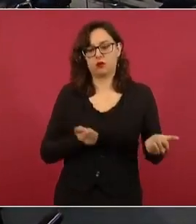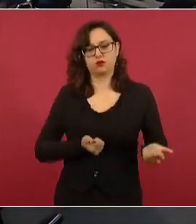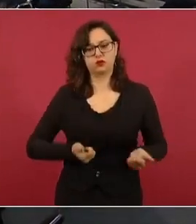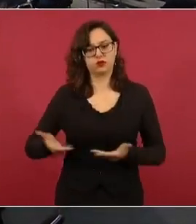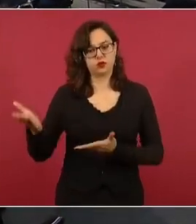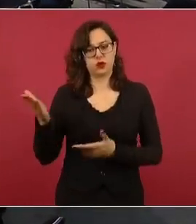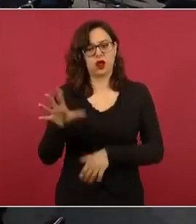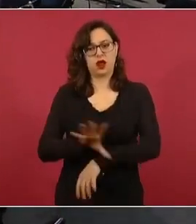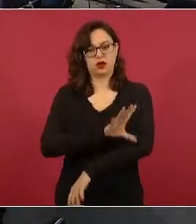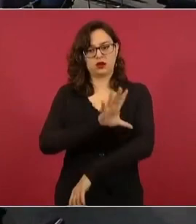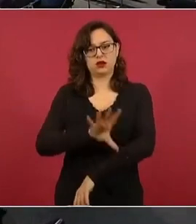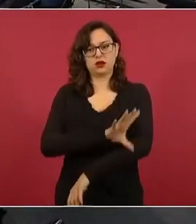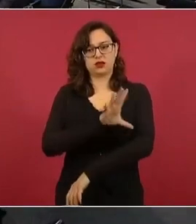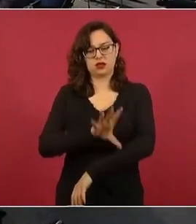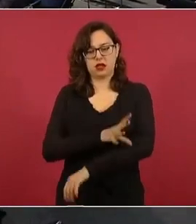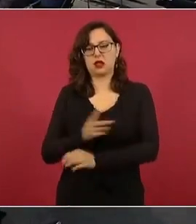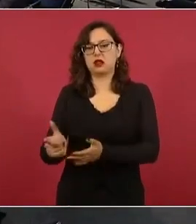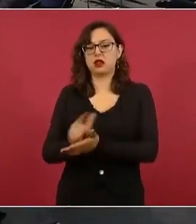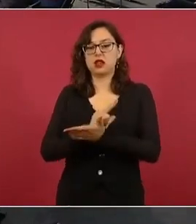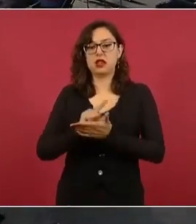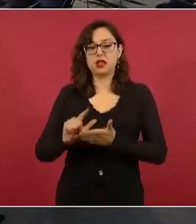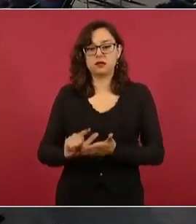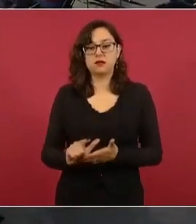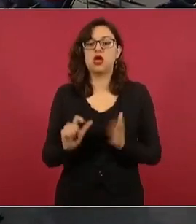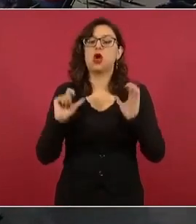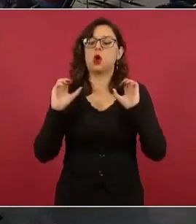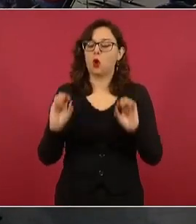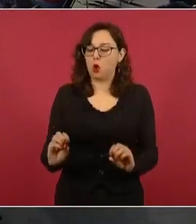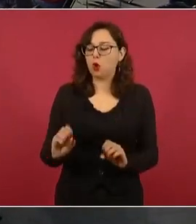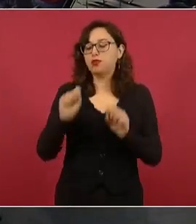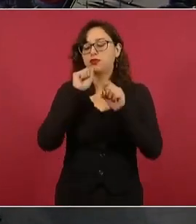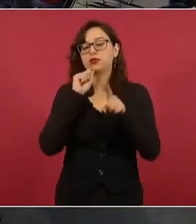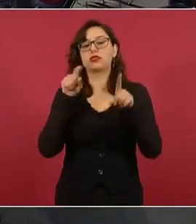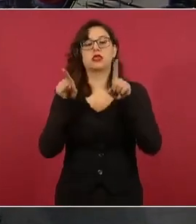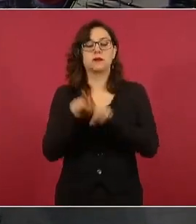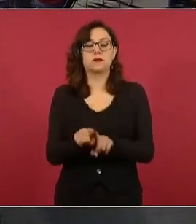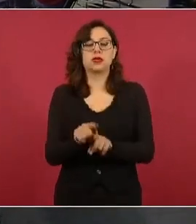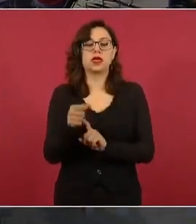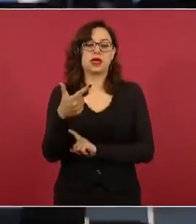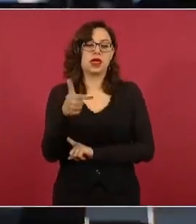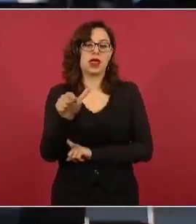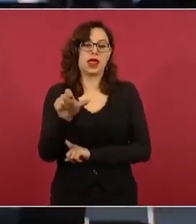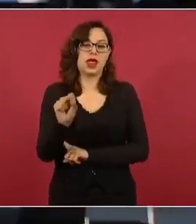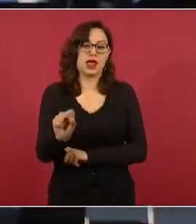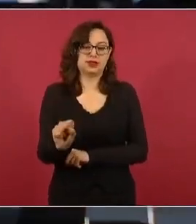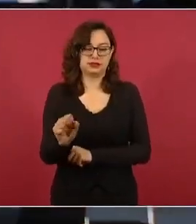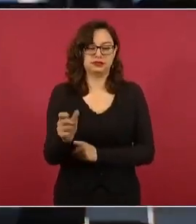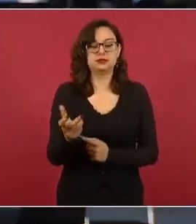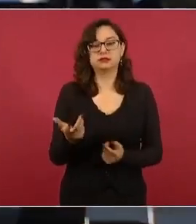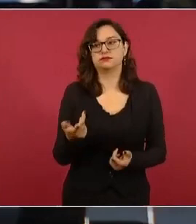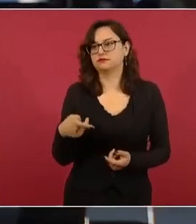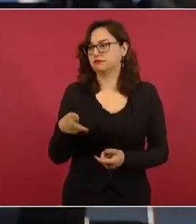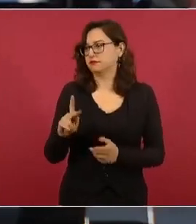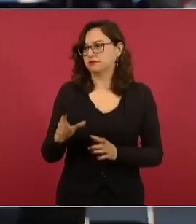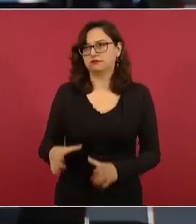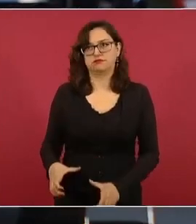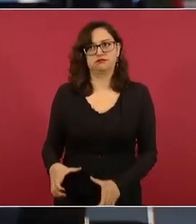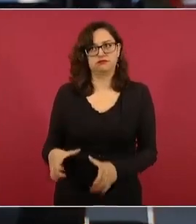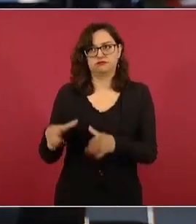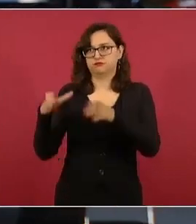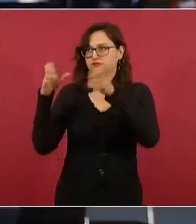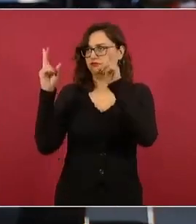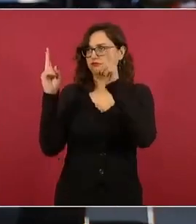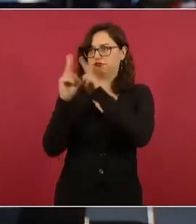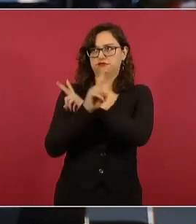combinado a gas natural, que contamina menos, pero las eólicas no son